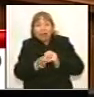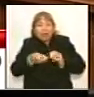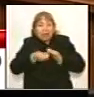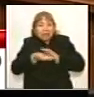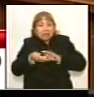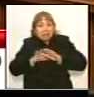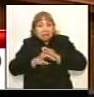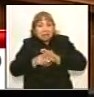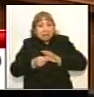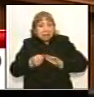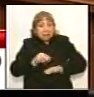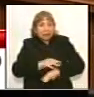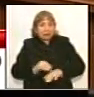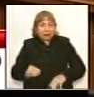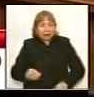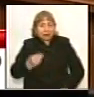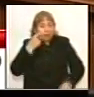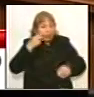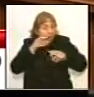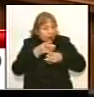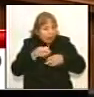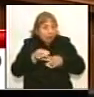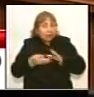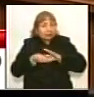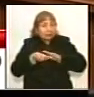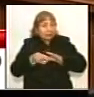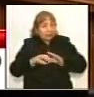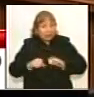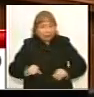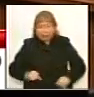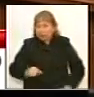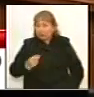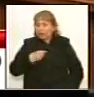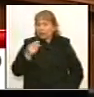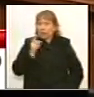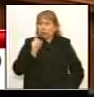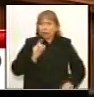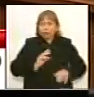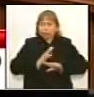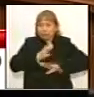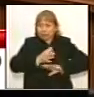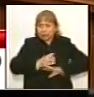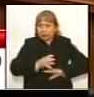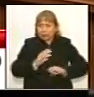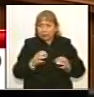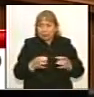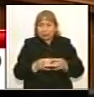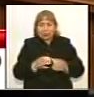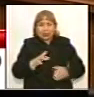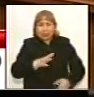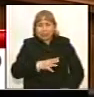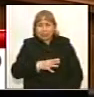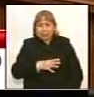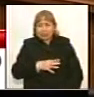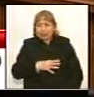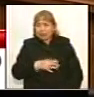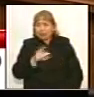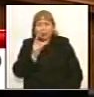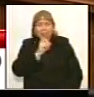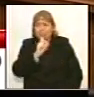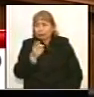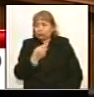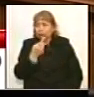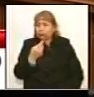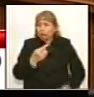corruptos o a los que están siendo investigados por corrupción. Ya no solo a través de la Comisión de Ética, ya no solo